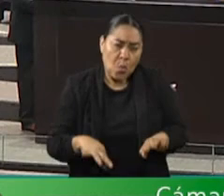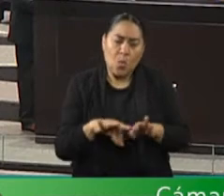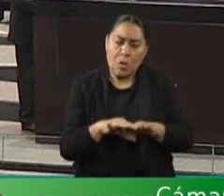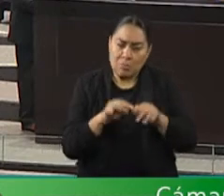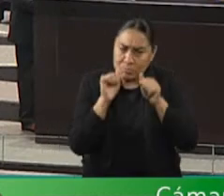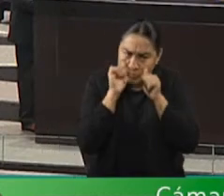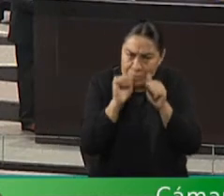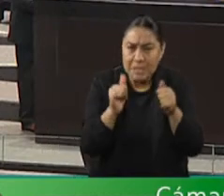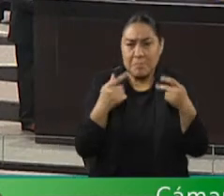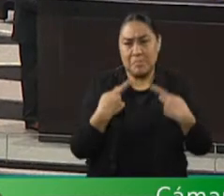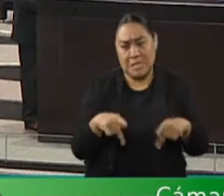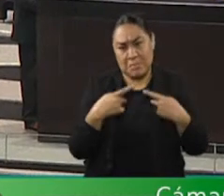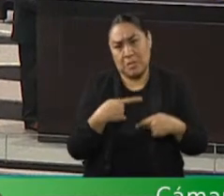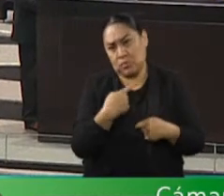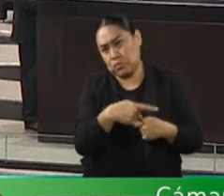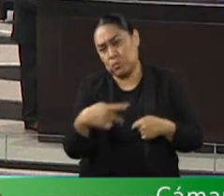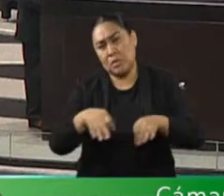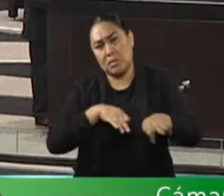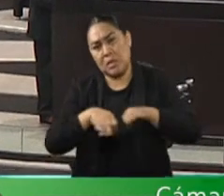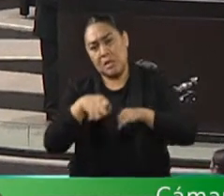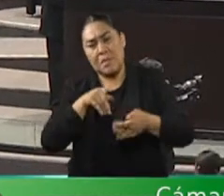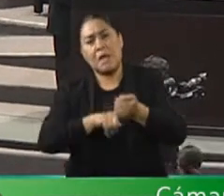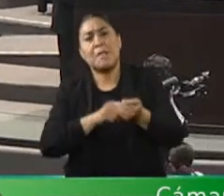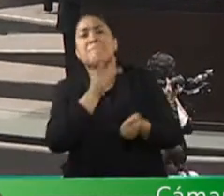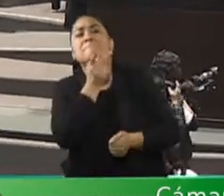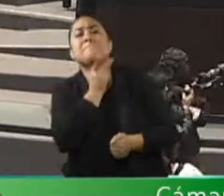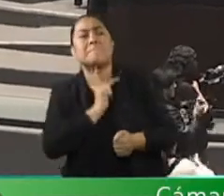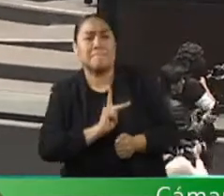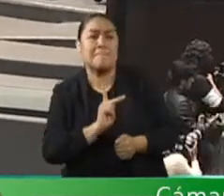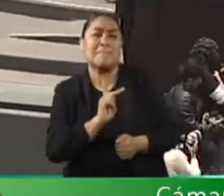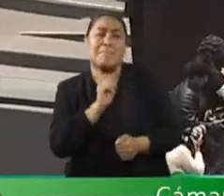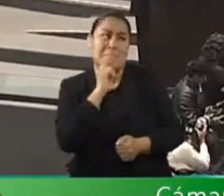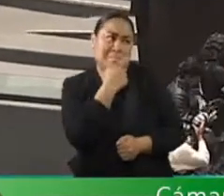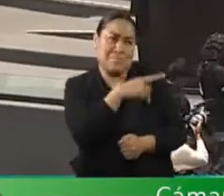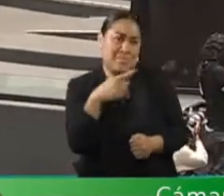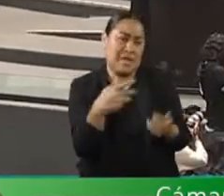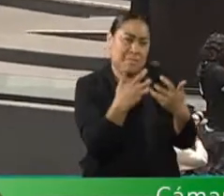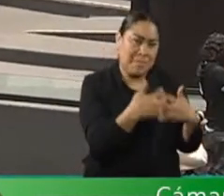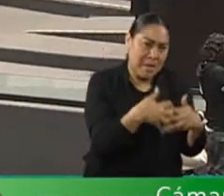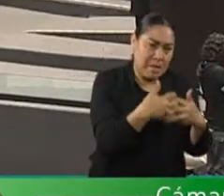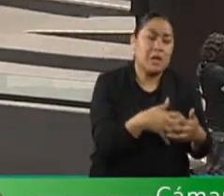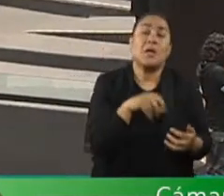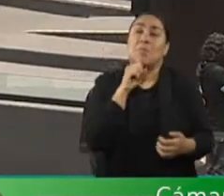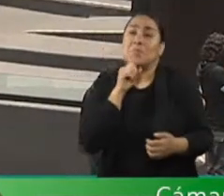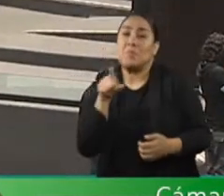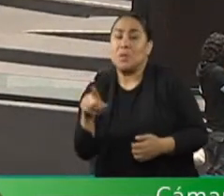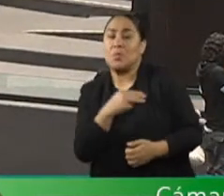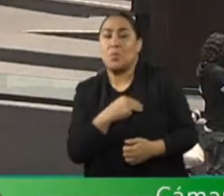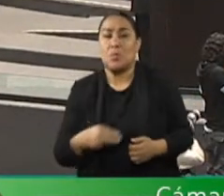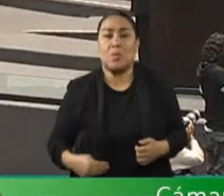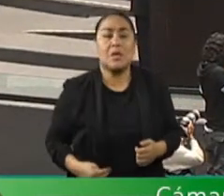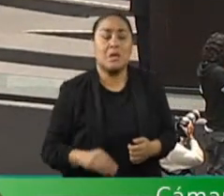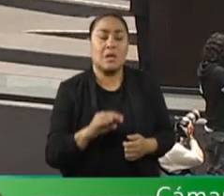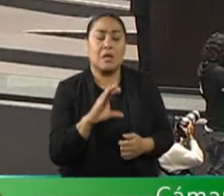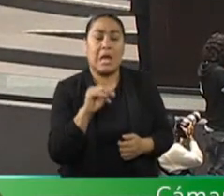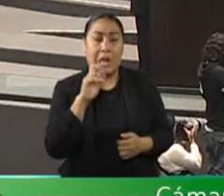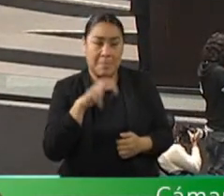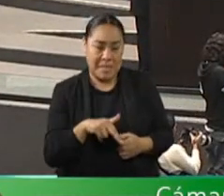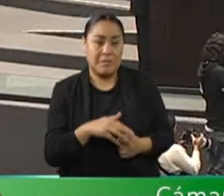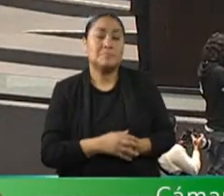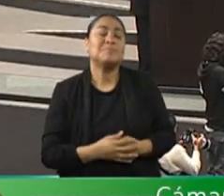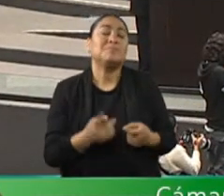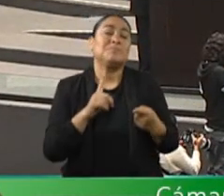trabajadores de petróleos mexicanos y de las empresas y desde luego al municipio de Carmen los empresarios campechanos y